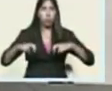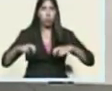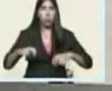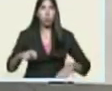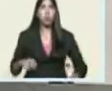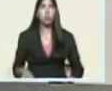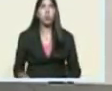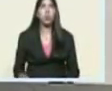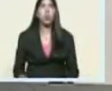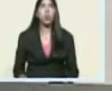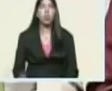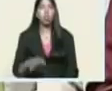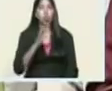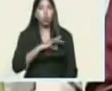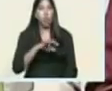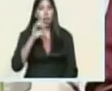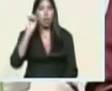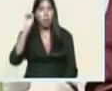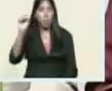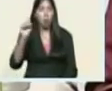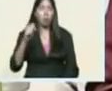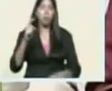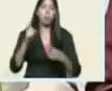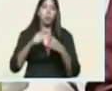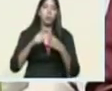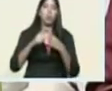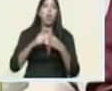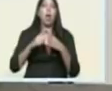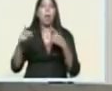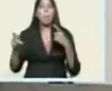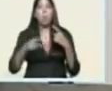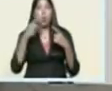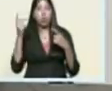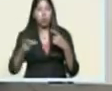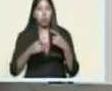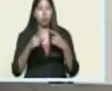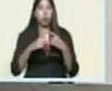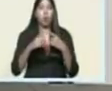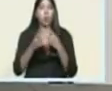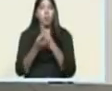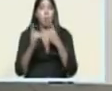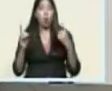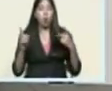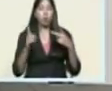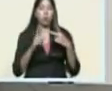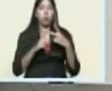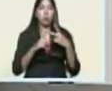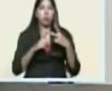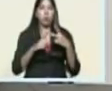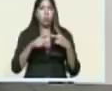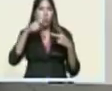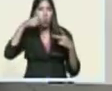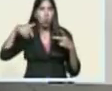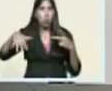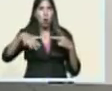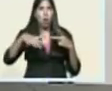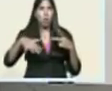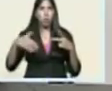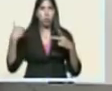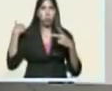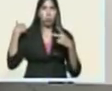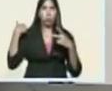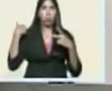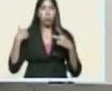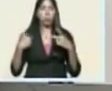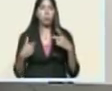Hablaba del socialismo en la dimensión de lo político, la democracia popular, el poder popular, el protagonismo